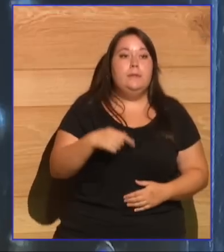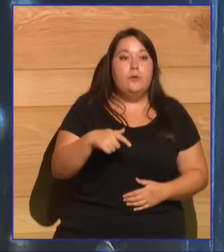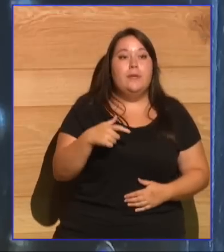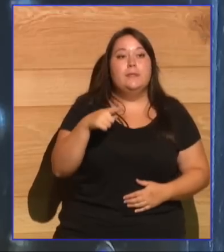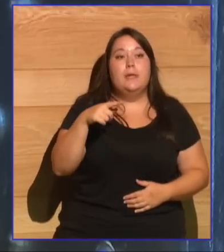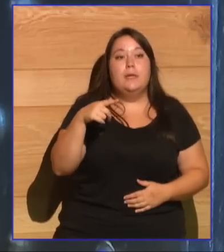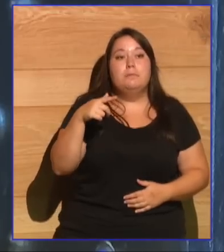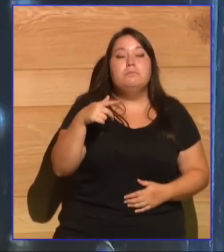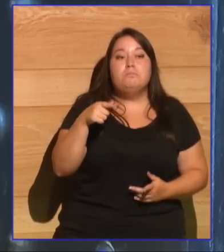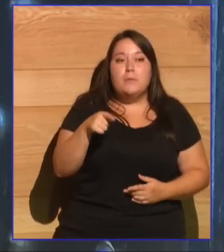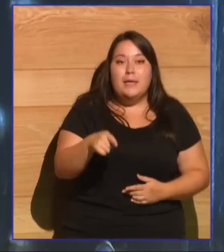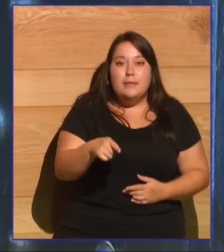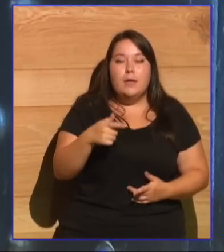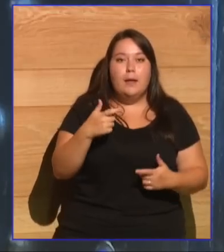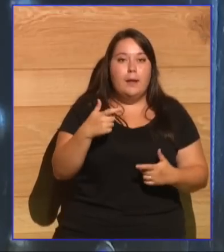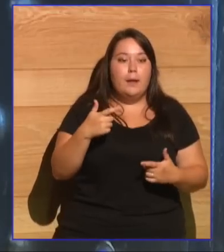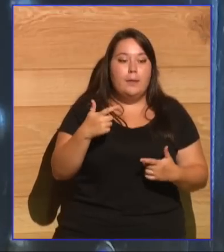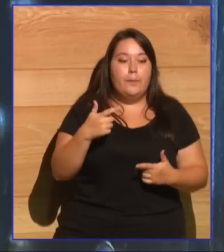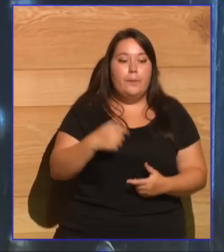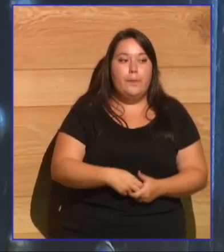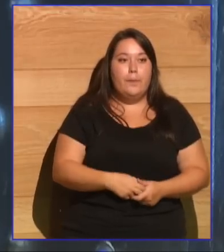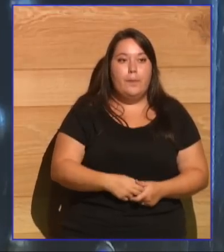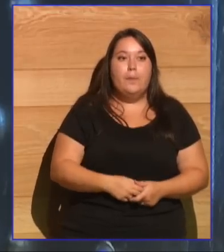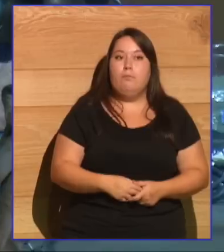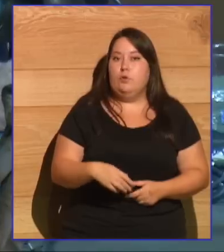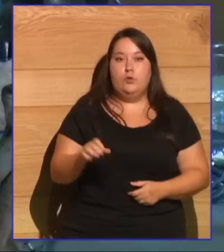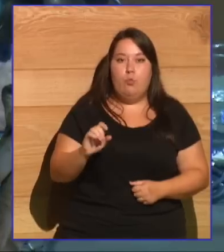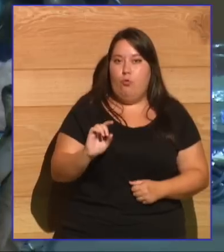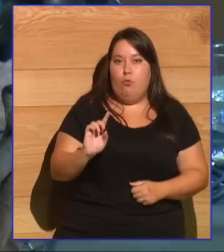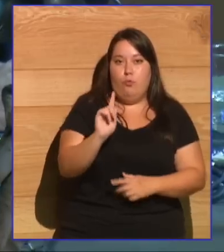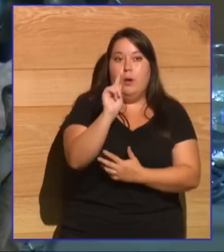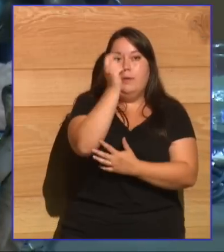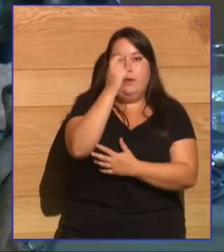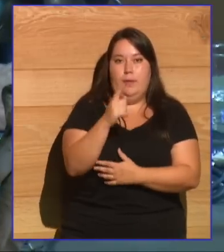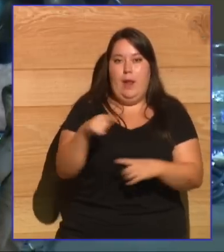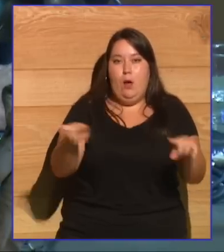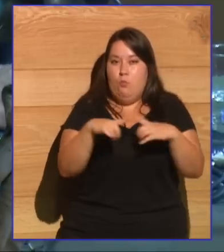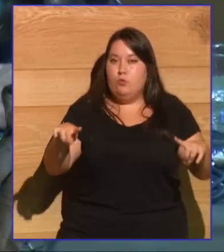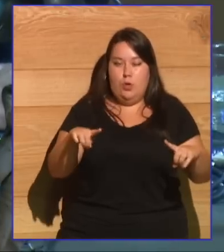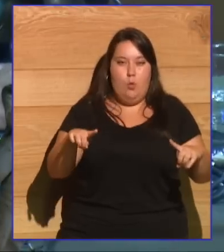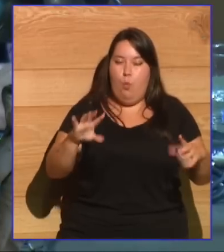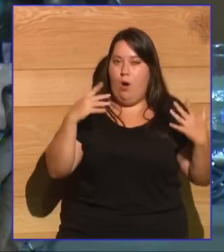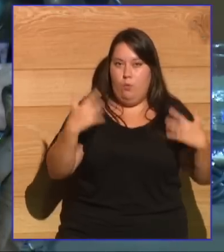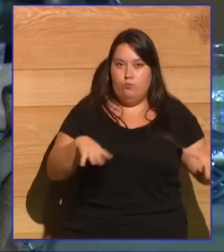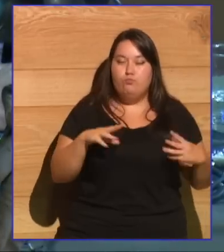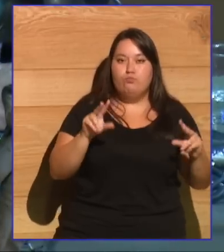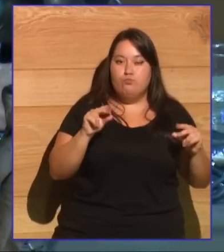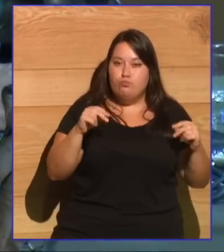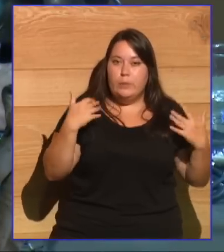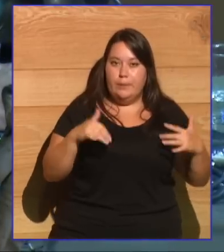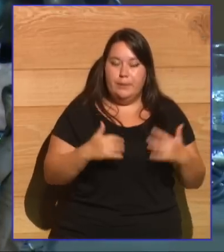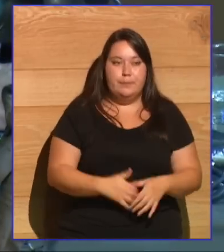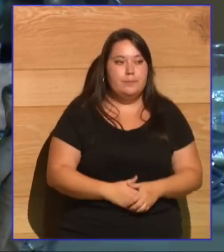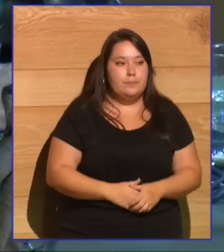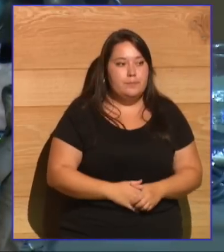una de las tres piezas cumbre la expresión a locura toda la banda sonora es una locura es nada spielberg de john